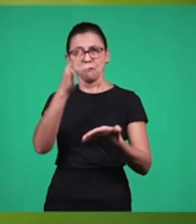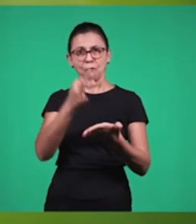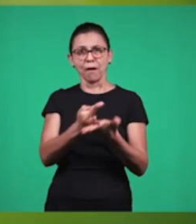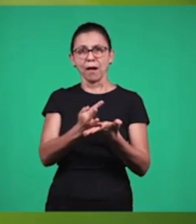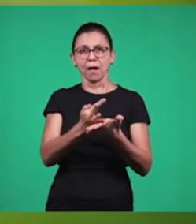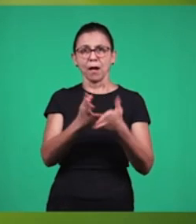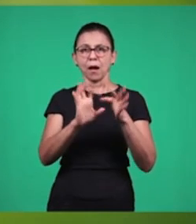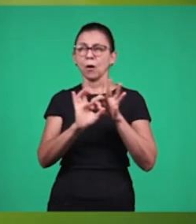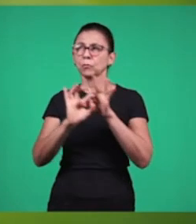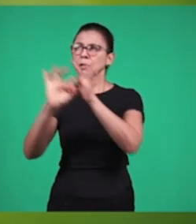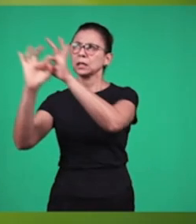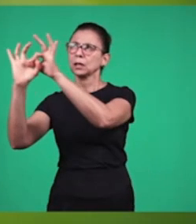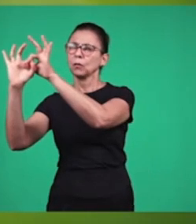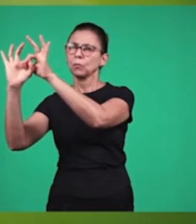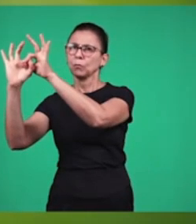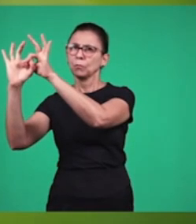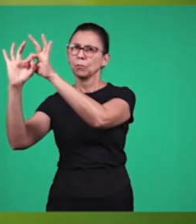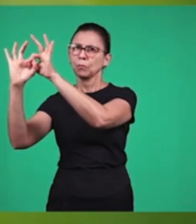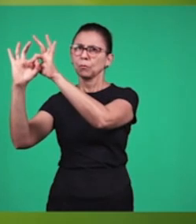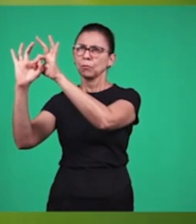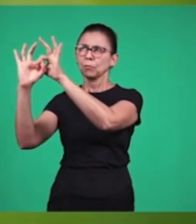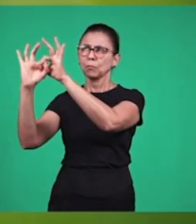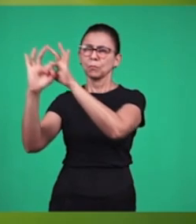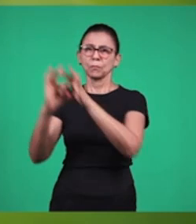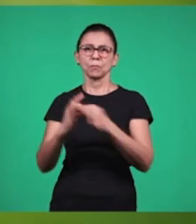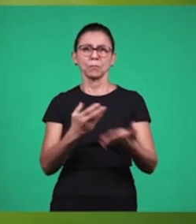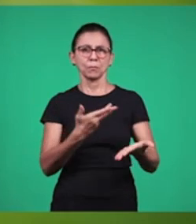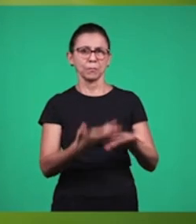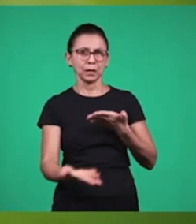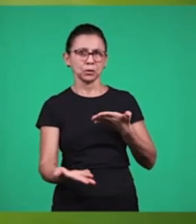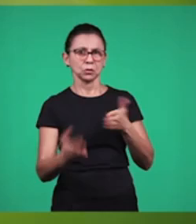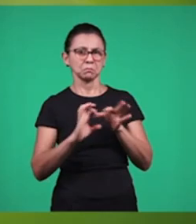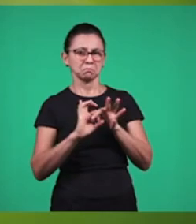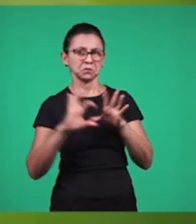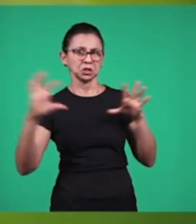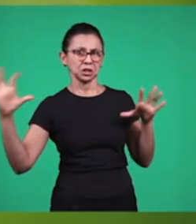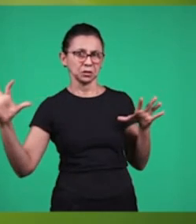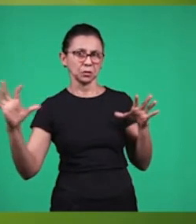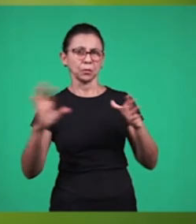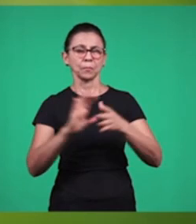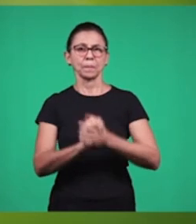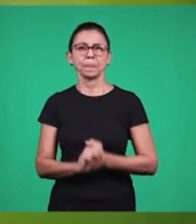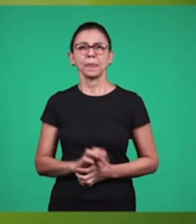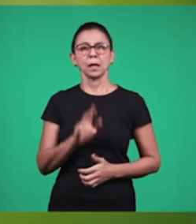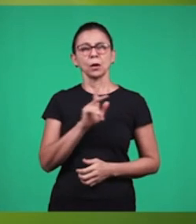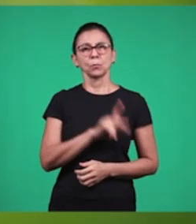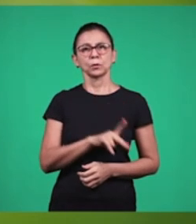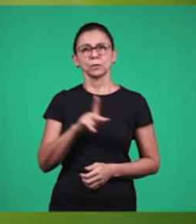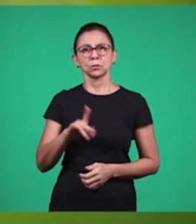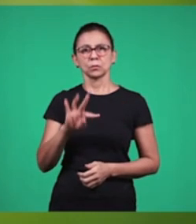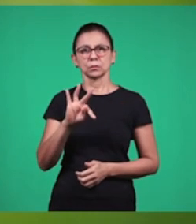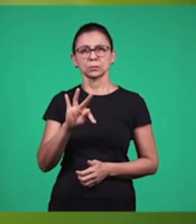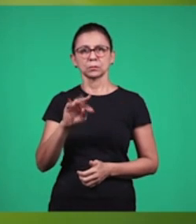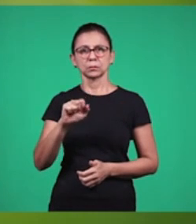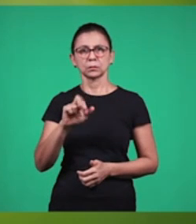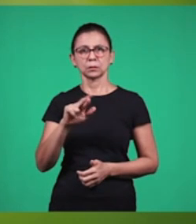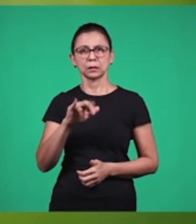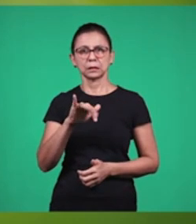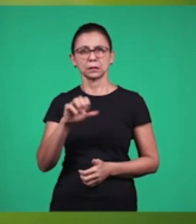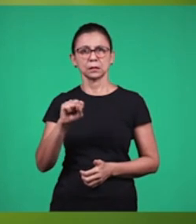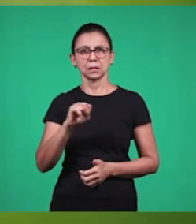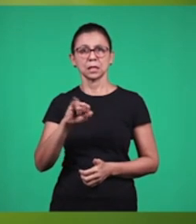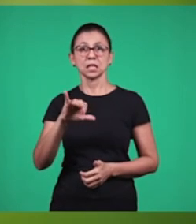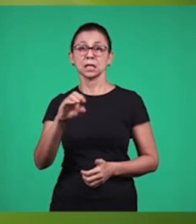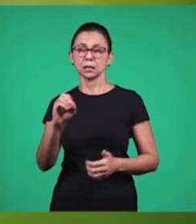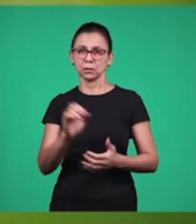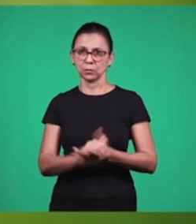perdido, de autoría del profesor Tarciso Núñez Teles. El profesor Tarciso